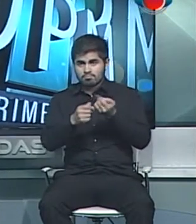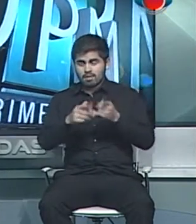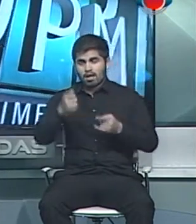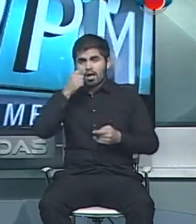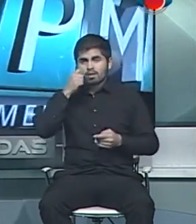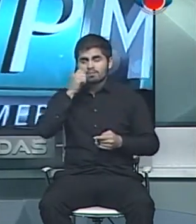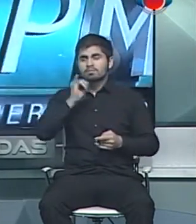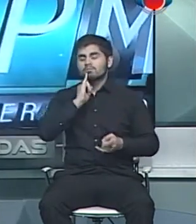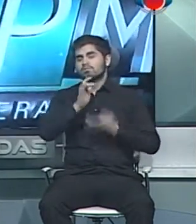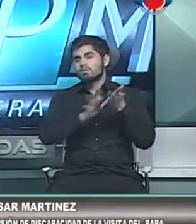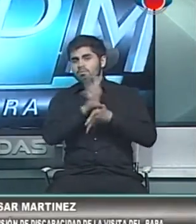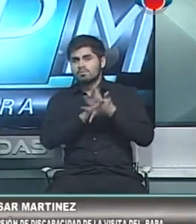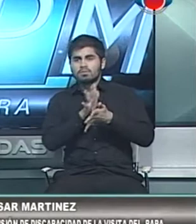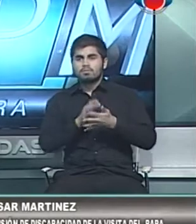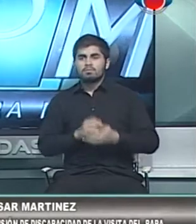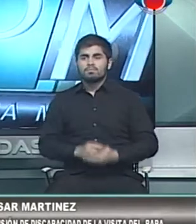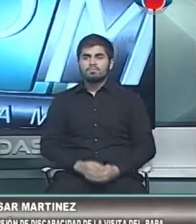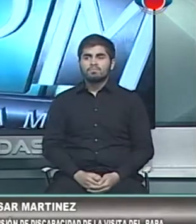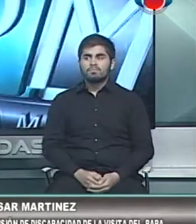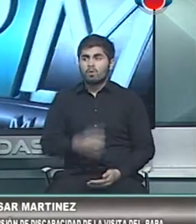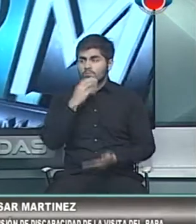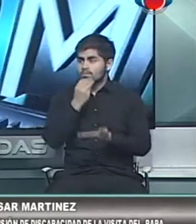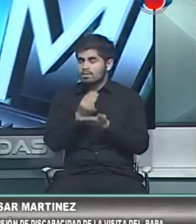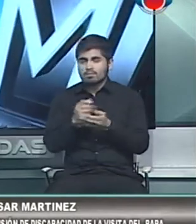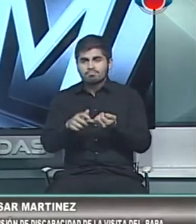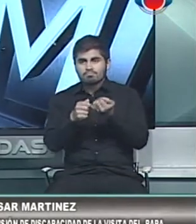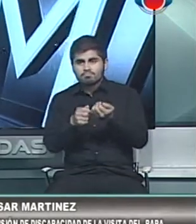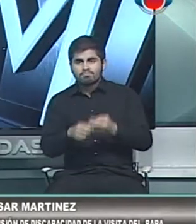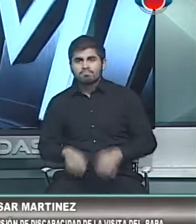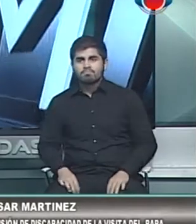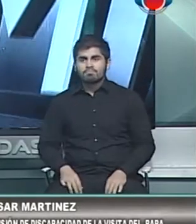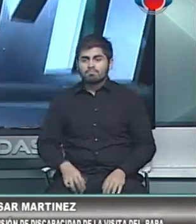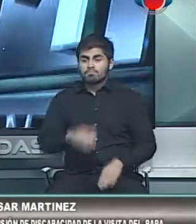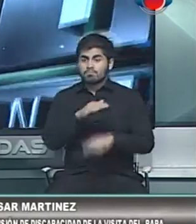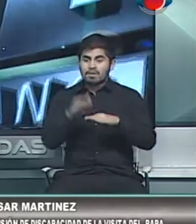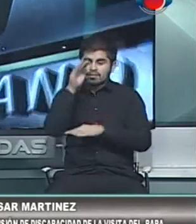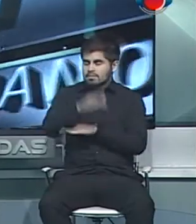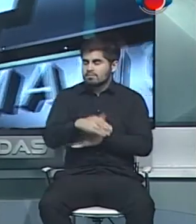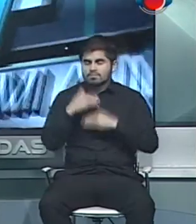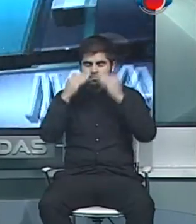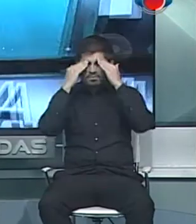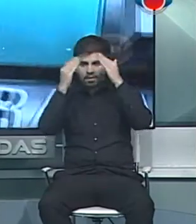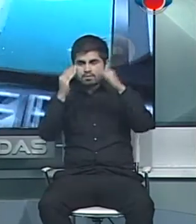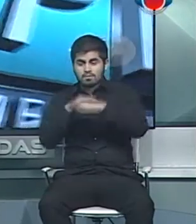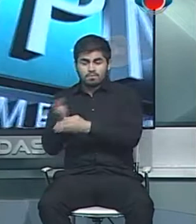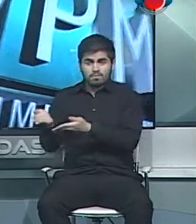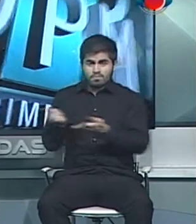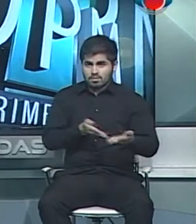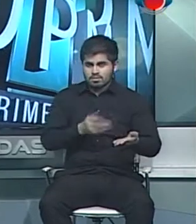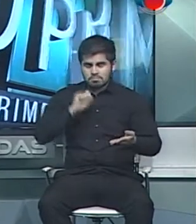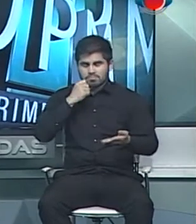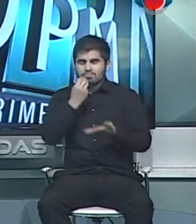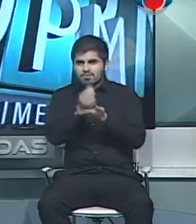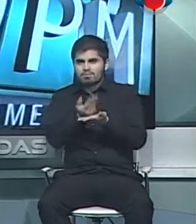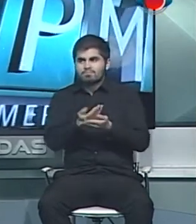Torres, intérprete de lengua de señas. ¿Qué tal, señor Cesár Martinez? ¿Cómo está? Muy buenas tardes, muchísimas gracias por la invitación y un placer estar